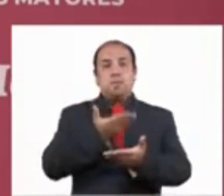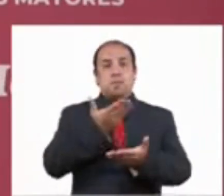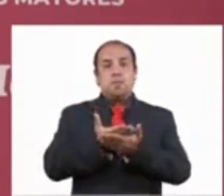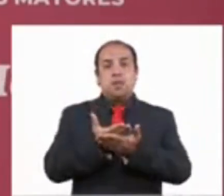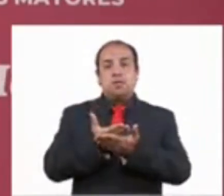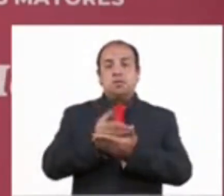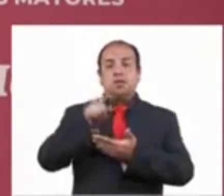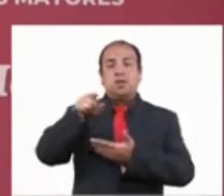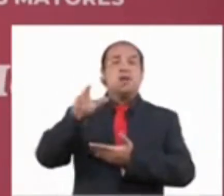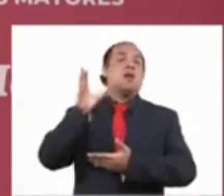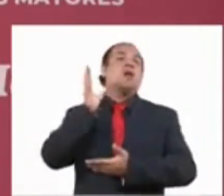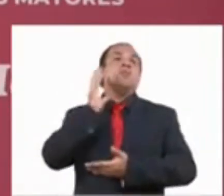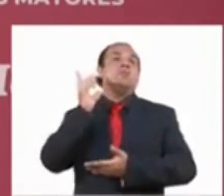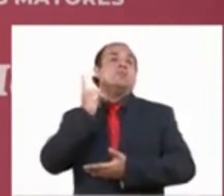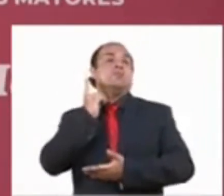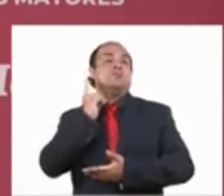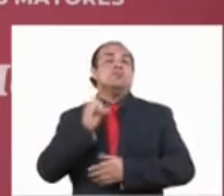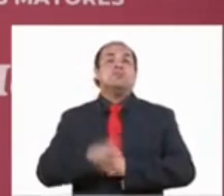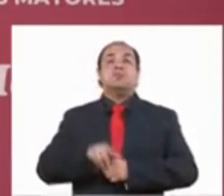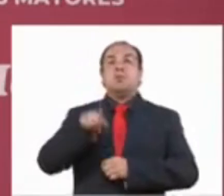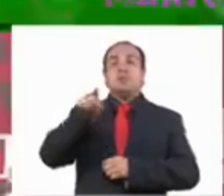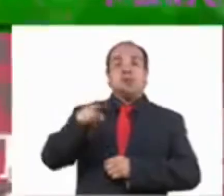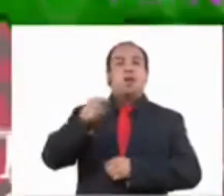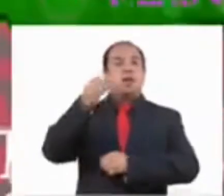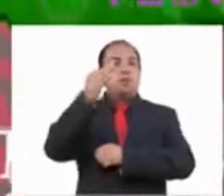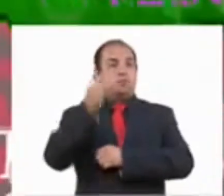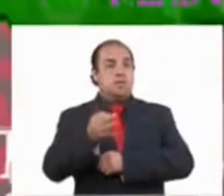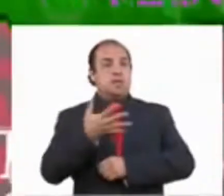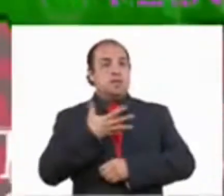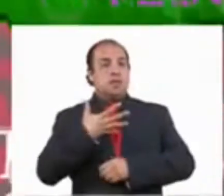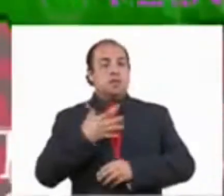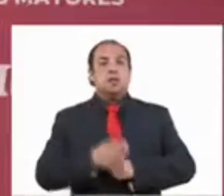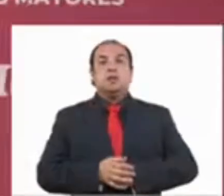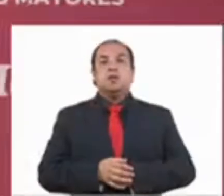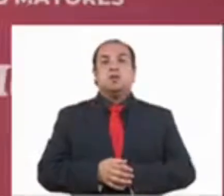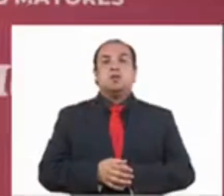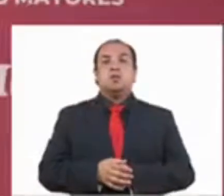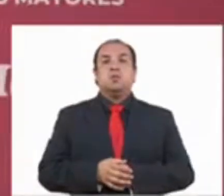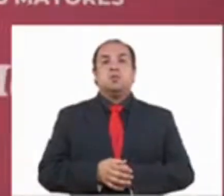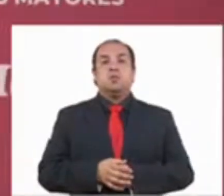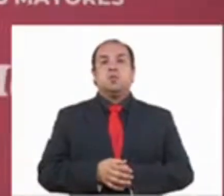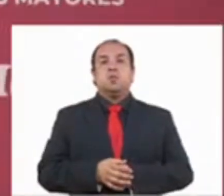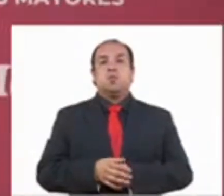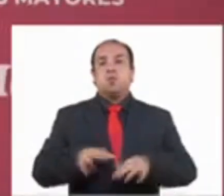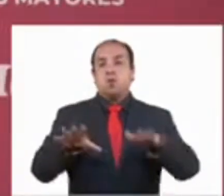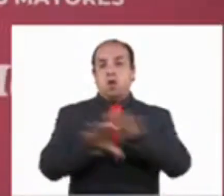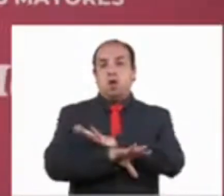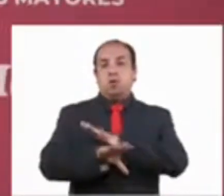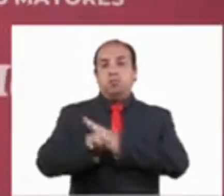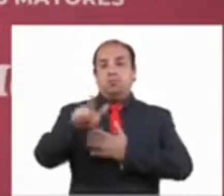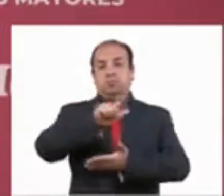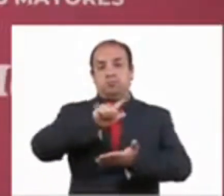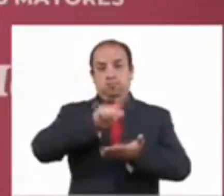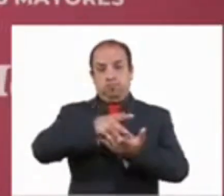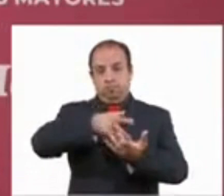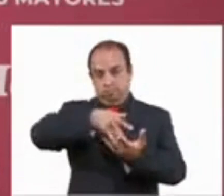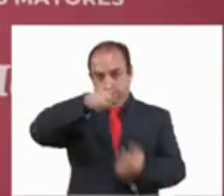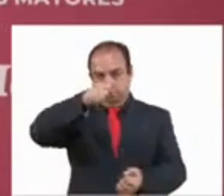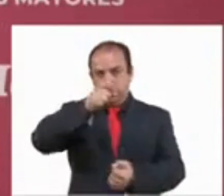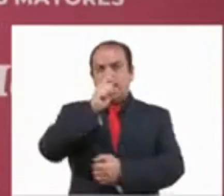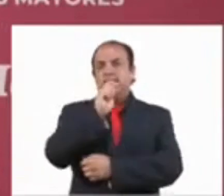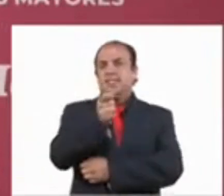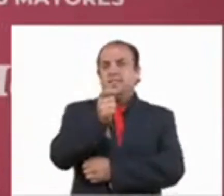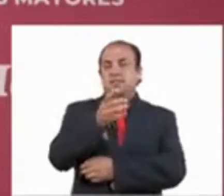Cámara de Diputados y fue aprobada una reforma constitucional, lo que significa es que